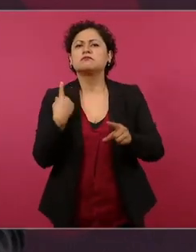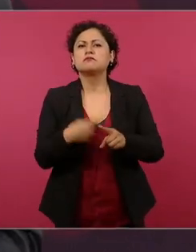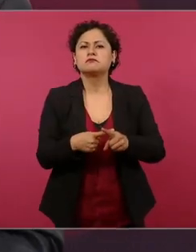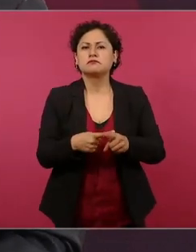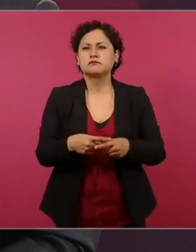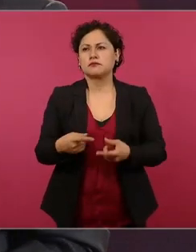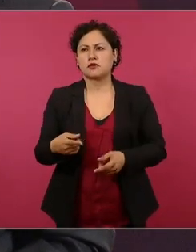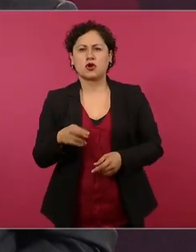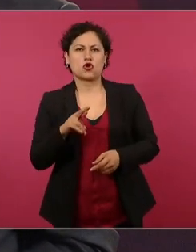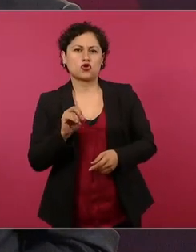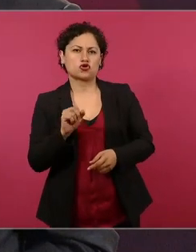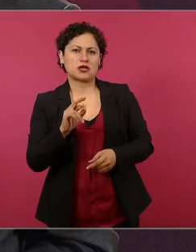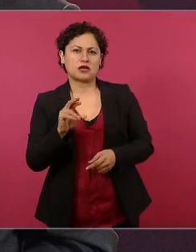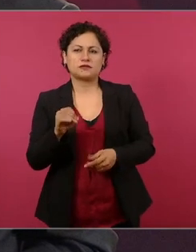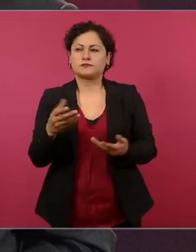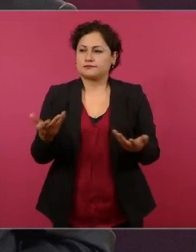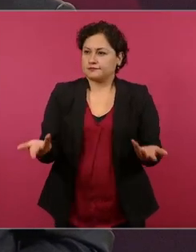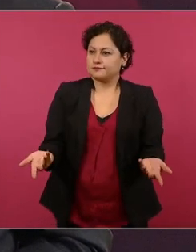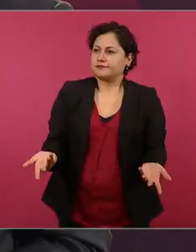Por Rosario.